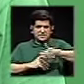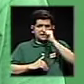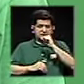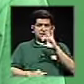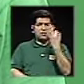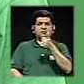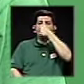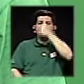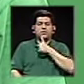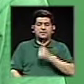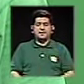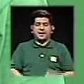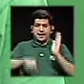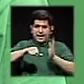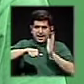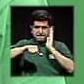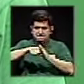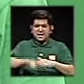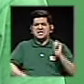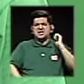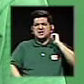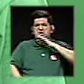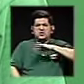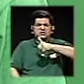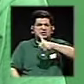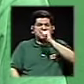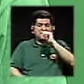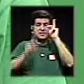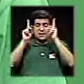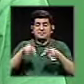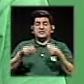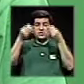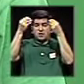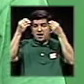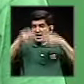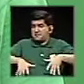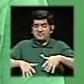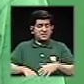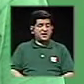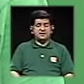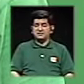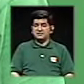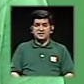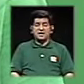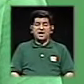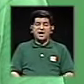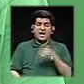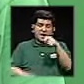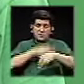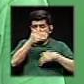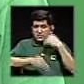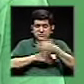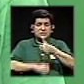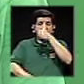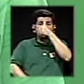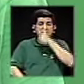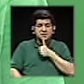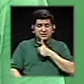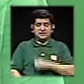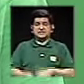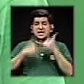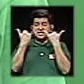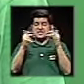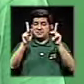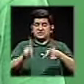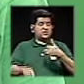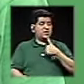eh cuando se contamina el agua la gente pierde este recurso verdad se privatiza eso es una forma de privatizar ya la